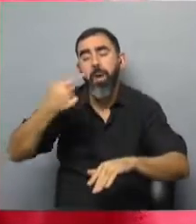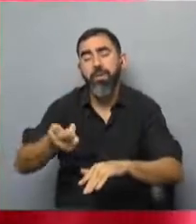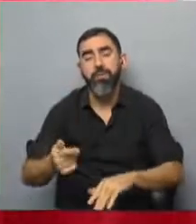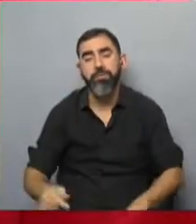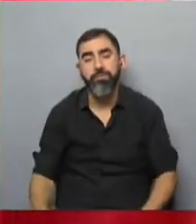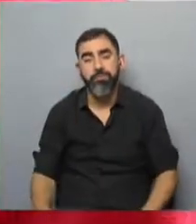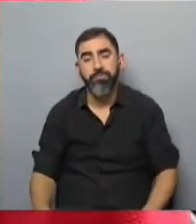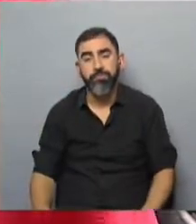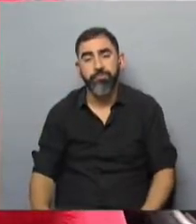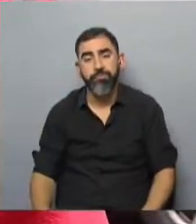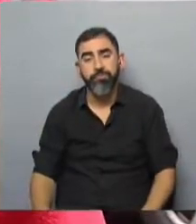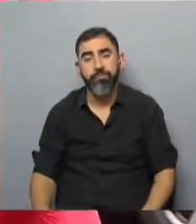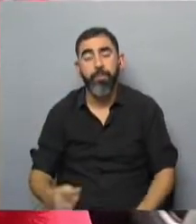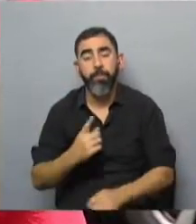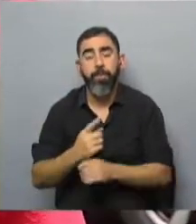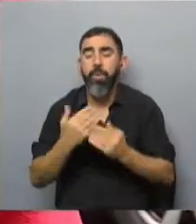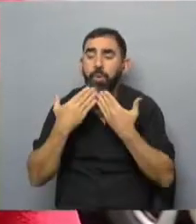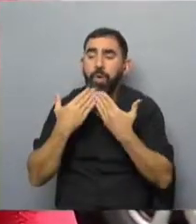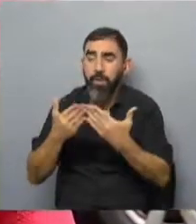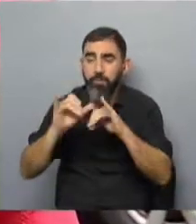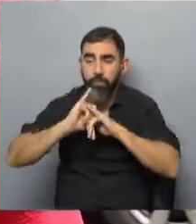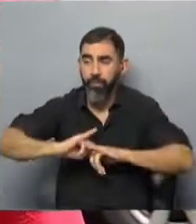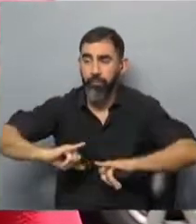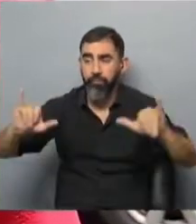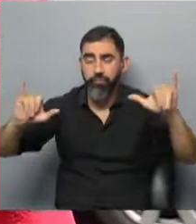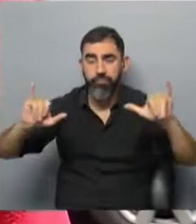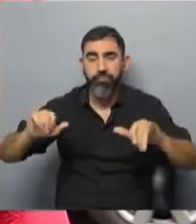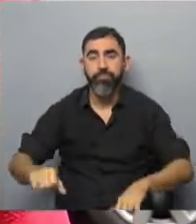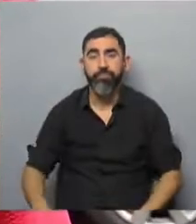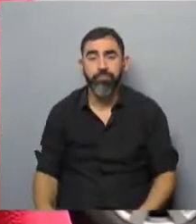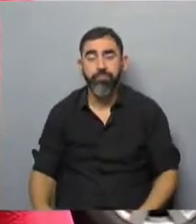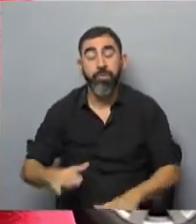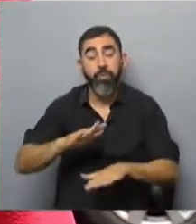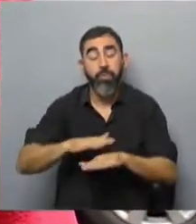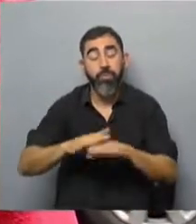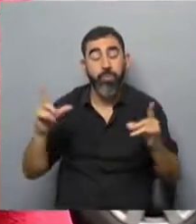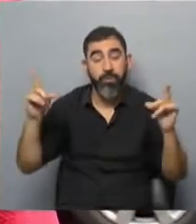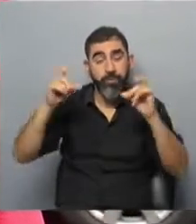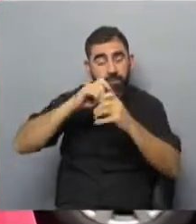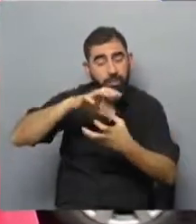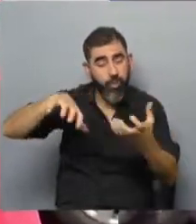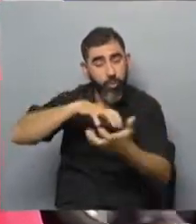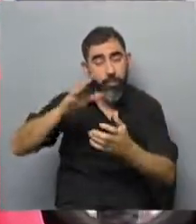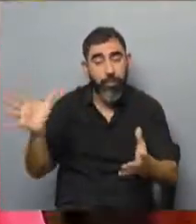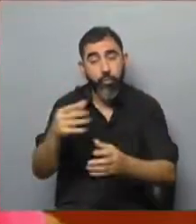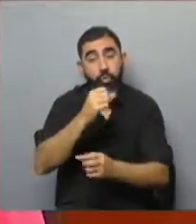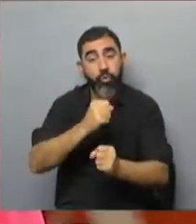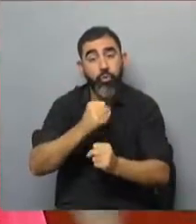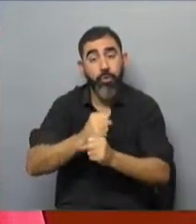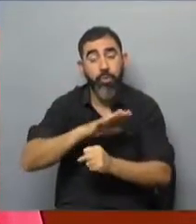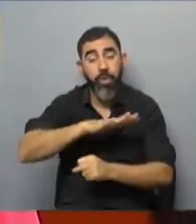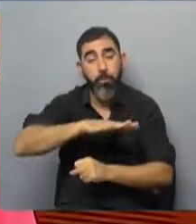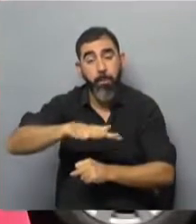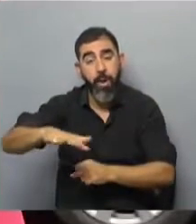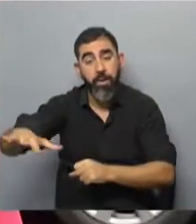sindicato. Primero que nada, bueno, muchas gracias por venir, por estar acá en este momento tan difícil y complejo para todos los trabajadores del mar, en donde, bueno,